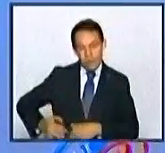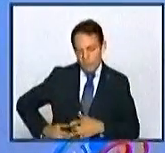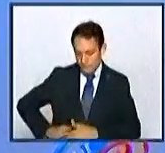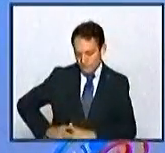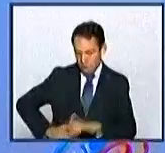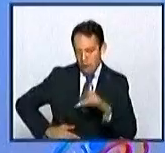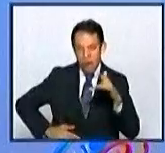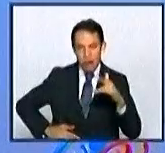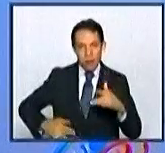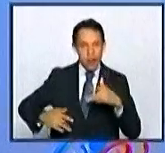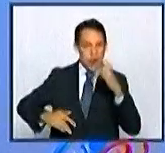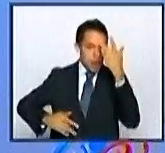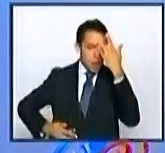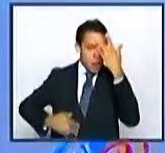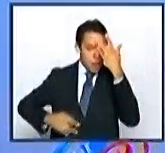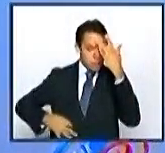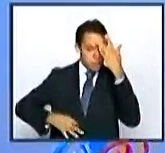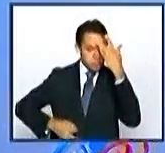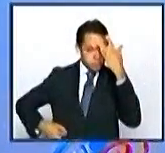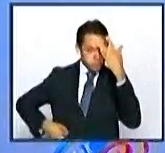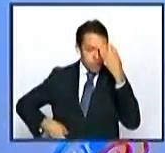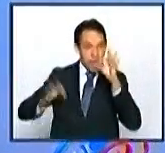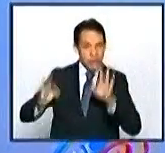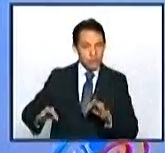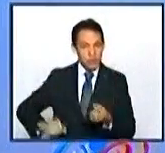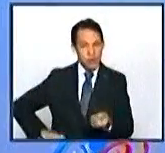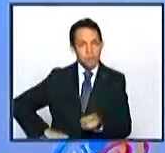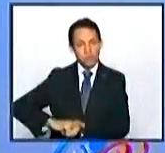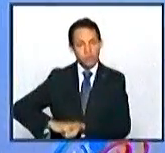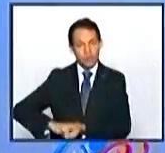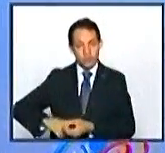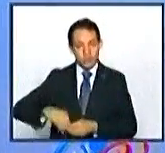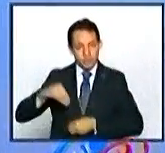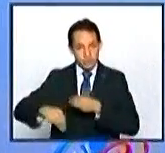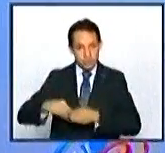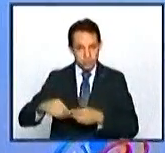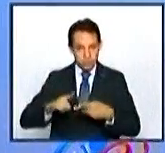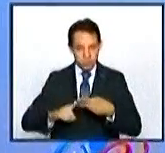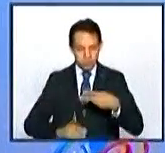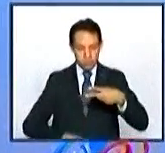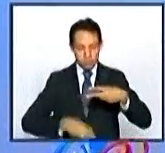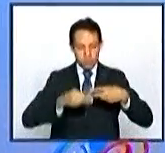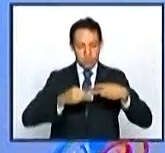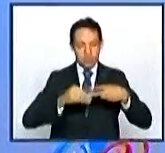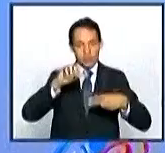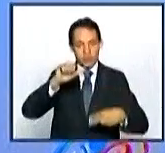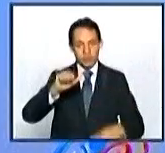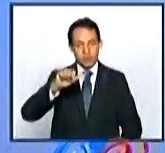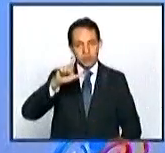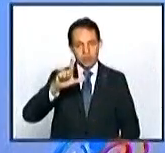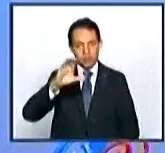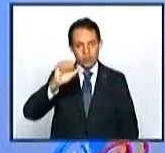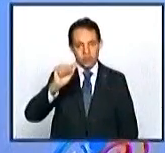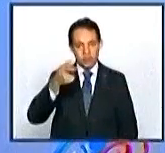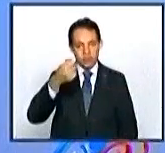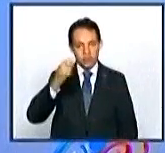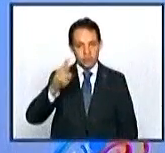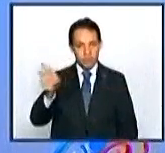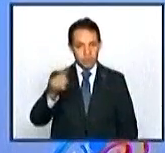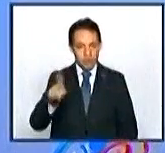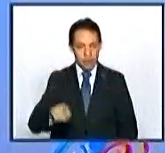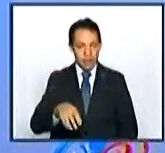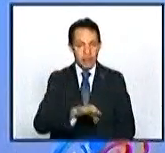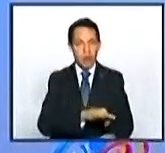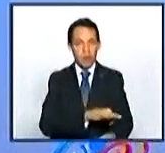la vesícula biliar, un gran complemento al alcagrás, un producto para colesterol y